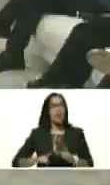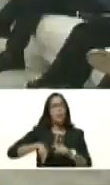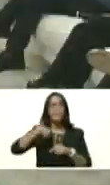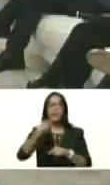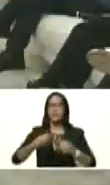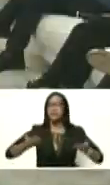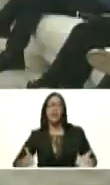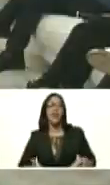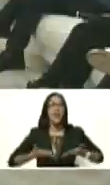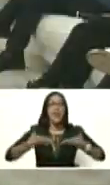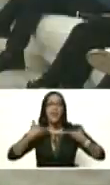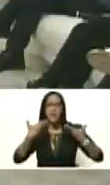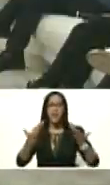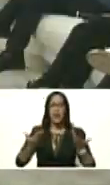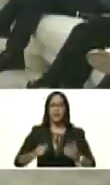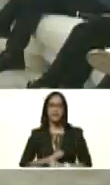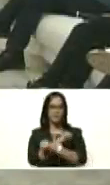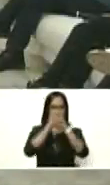Levanta, baila,